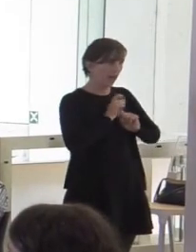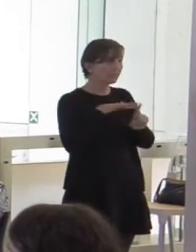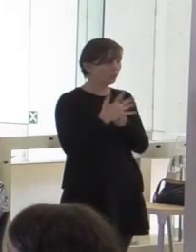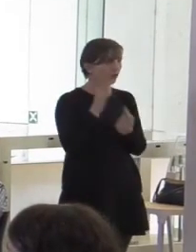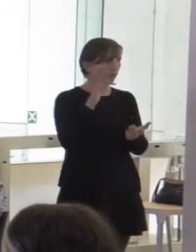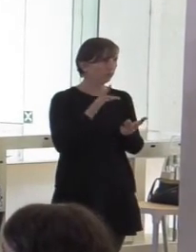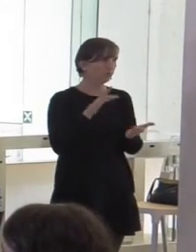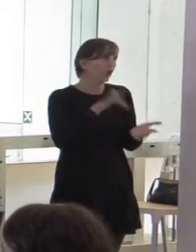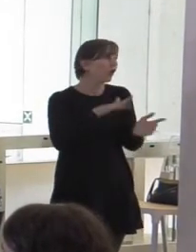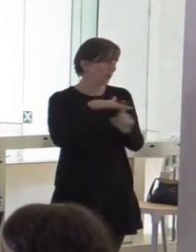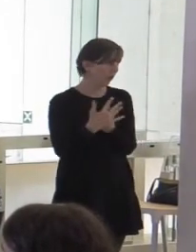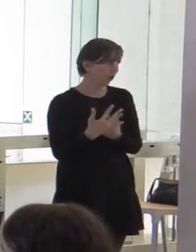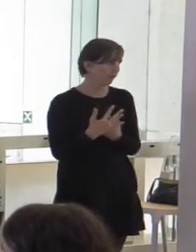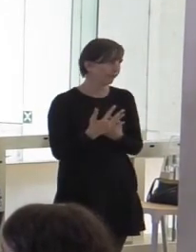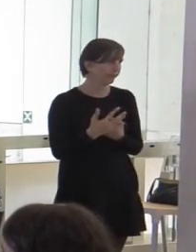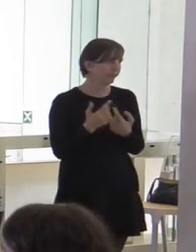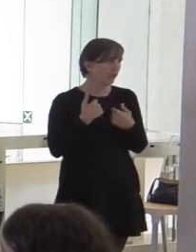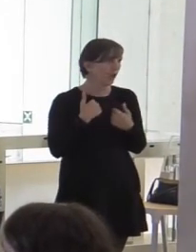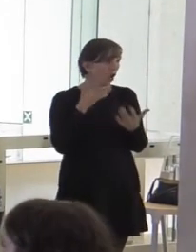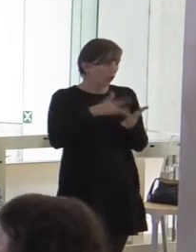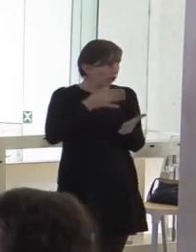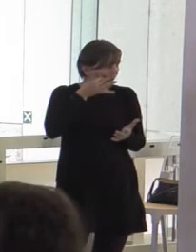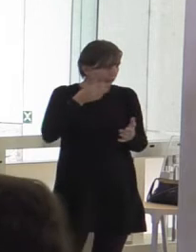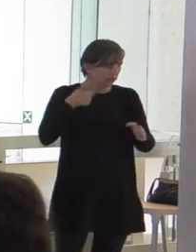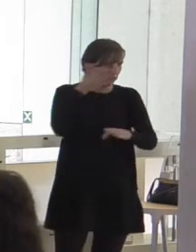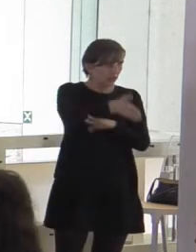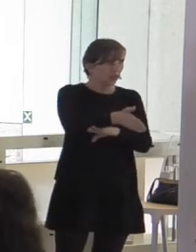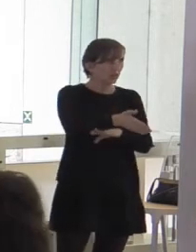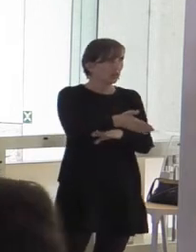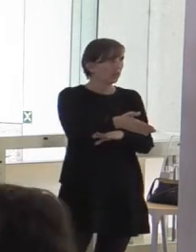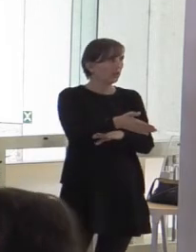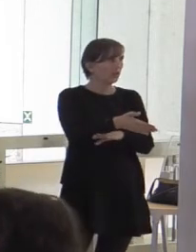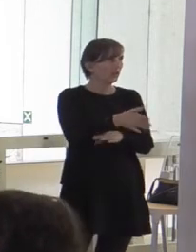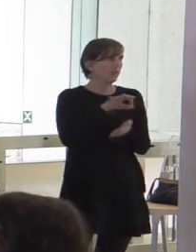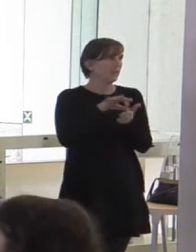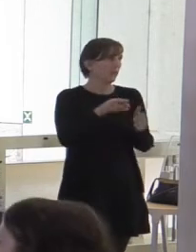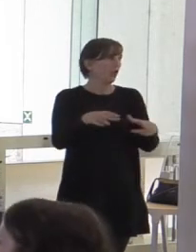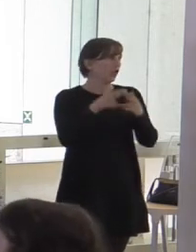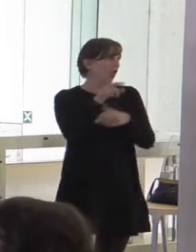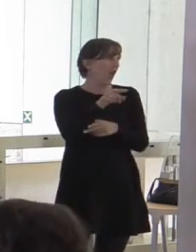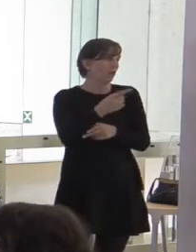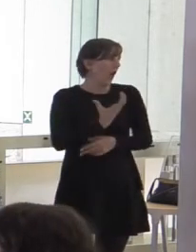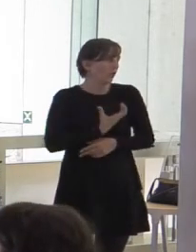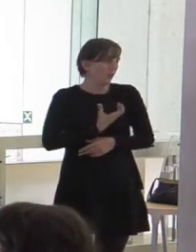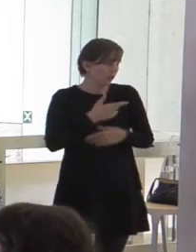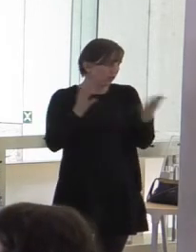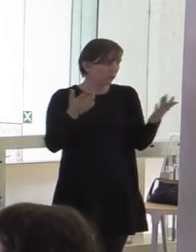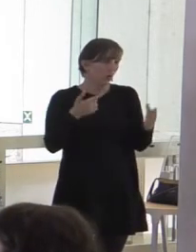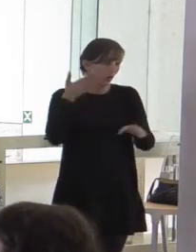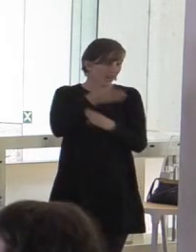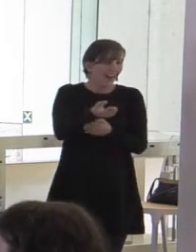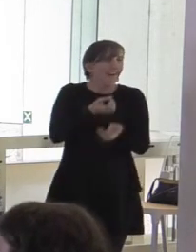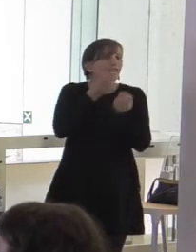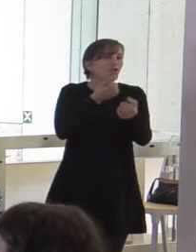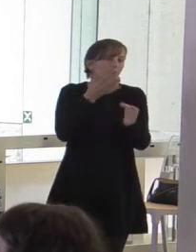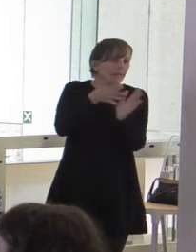situacións. Eu teño ido presencialmente a algún servicio social de algún concello a informar, a